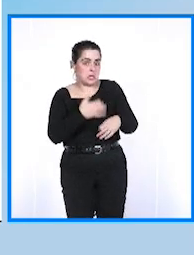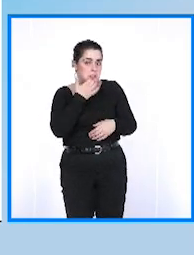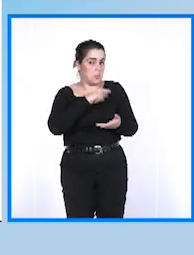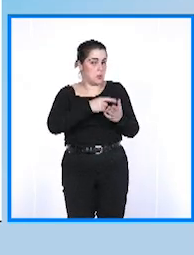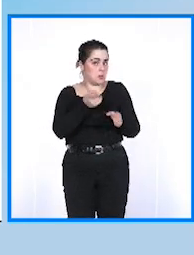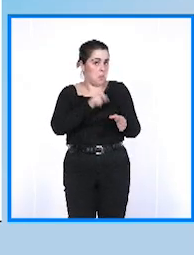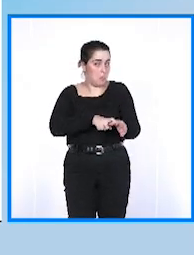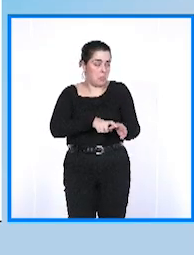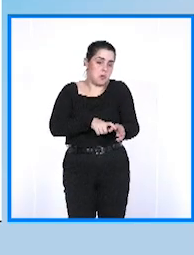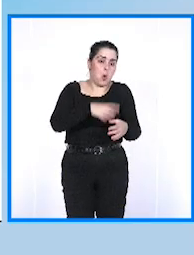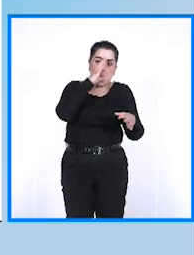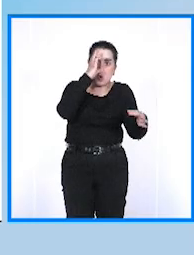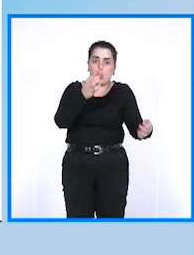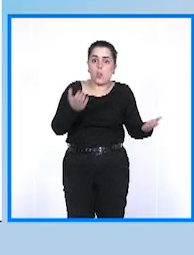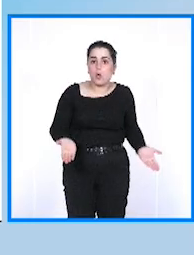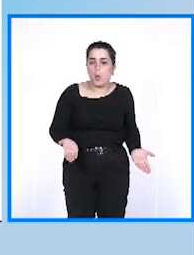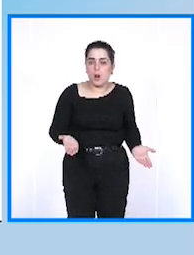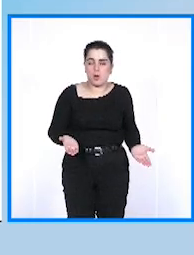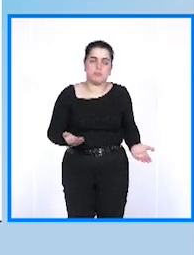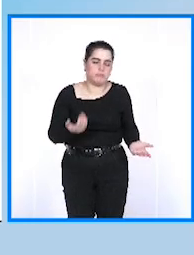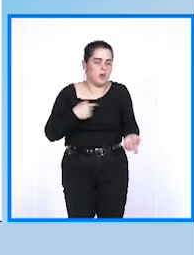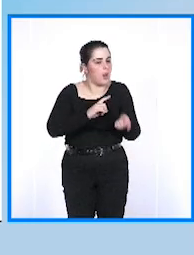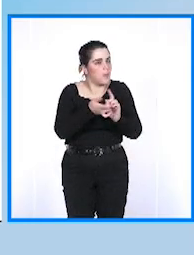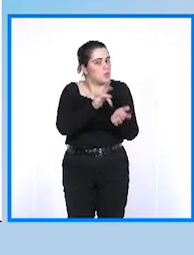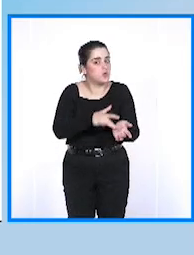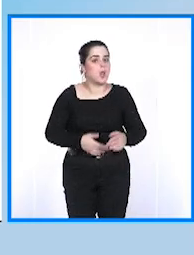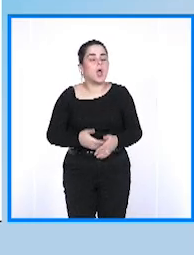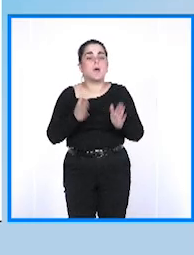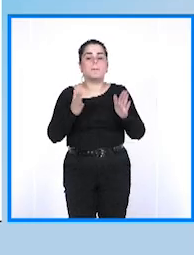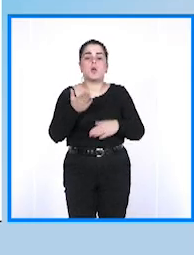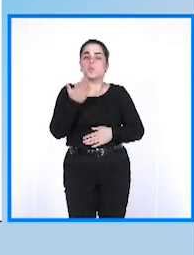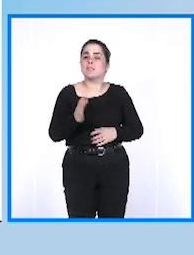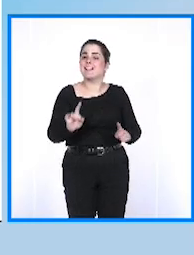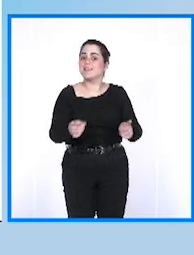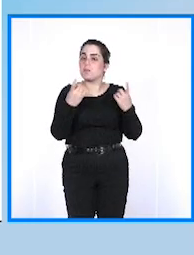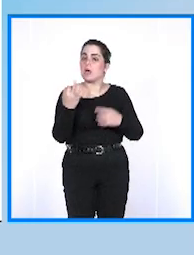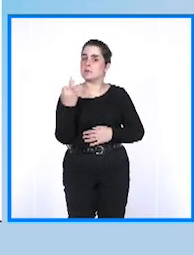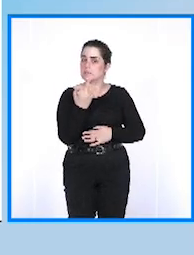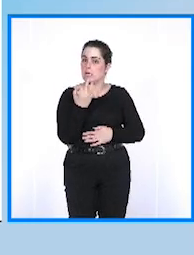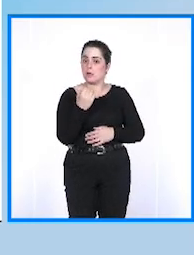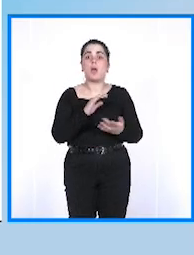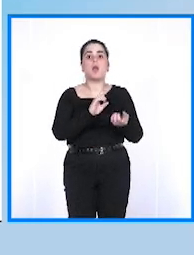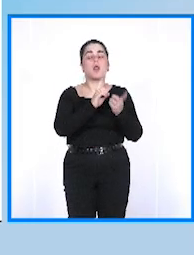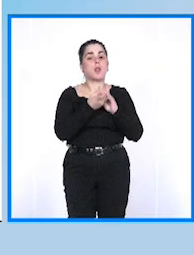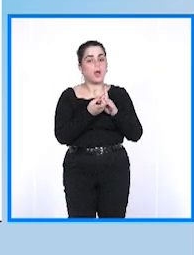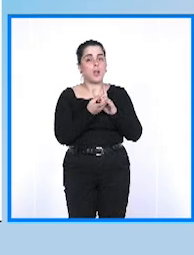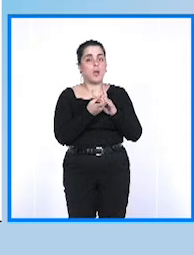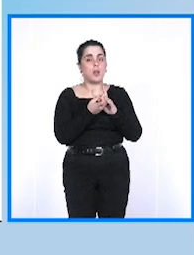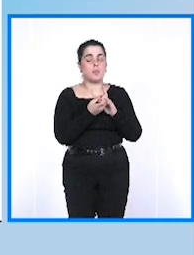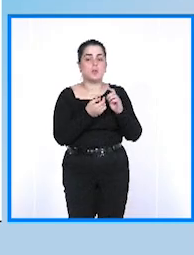proyect lo lógico es que se produzcan cambios pero lo más significativo es que estos cambios han